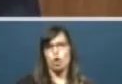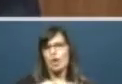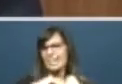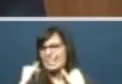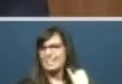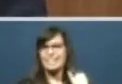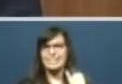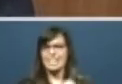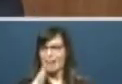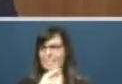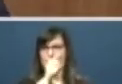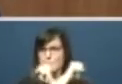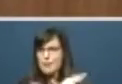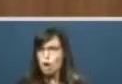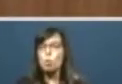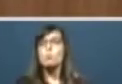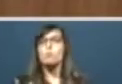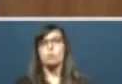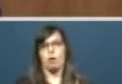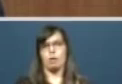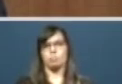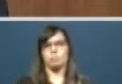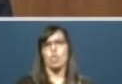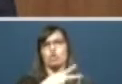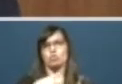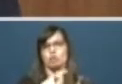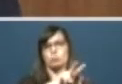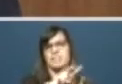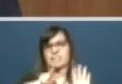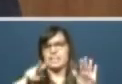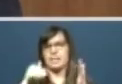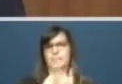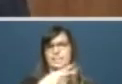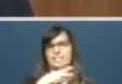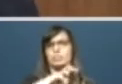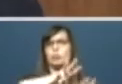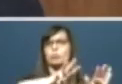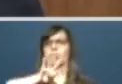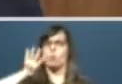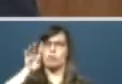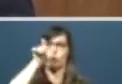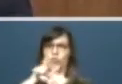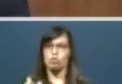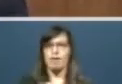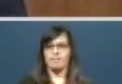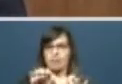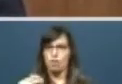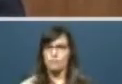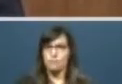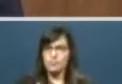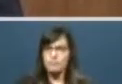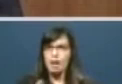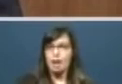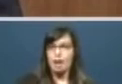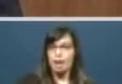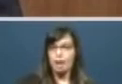sin duda el que afecta a esos 200 27.384 castellanos y leoneses que al